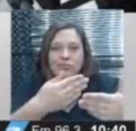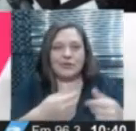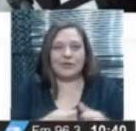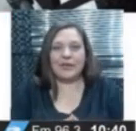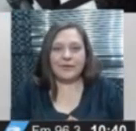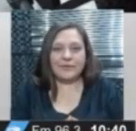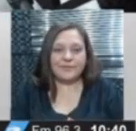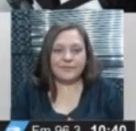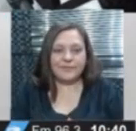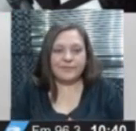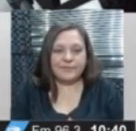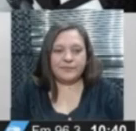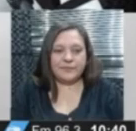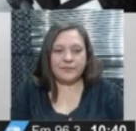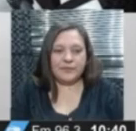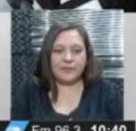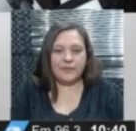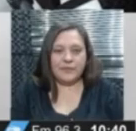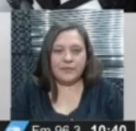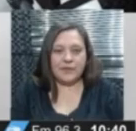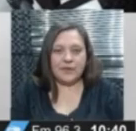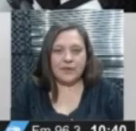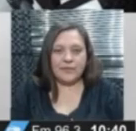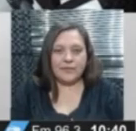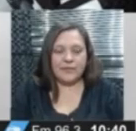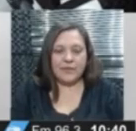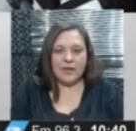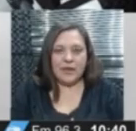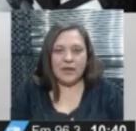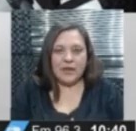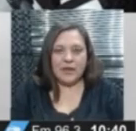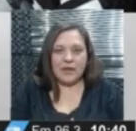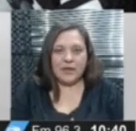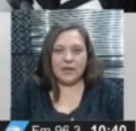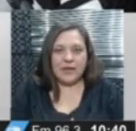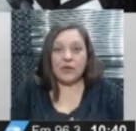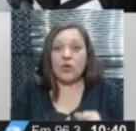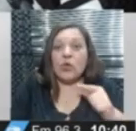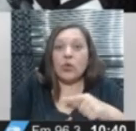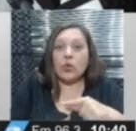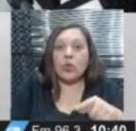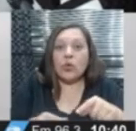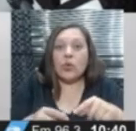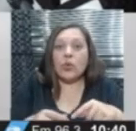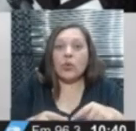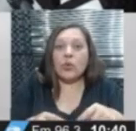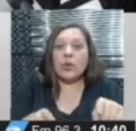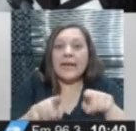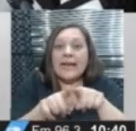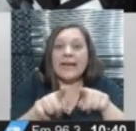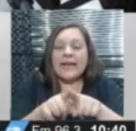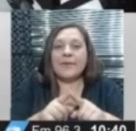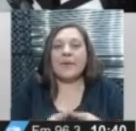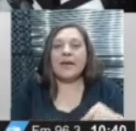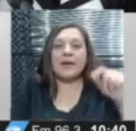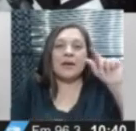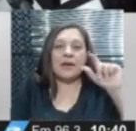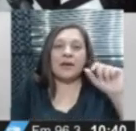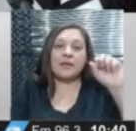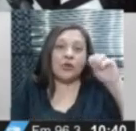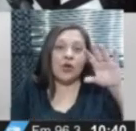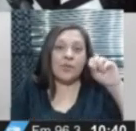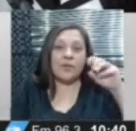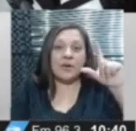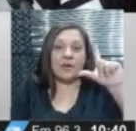San Juan y sabes que nos vamos a ir cómo se llamaba tu hermana recordame el nombre de ella Laura Laura Tuvo Tuvo